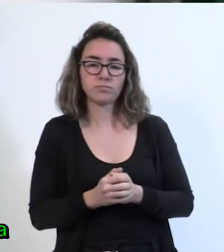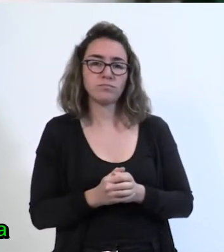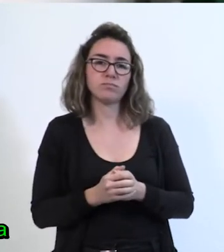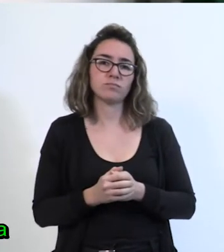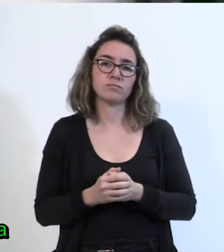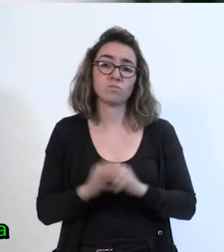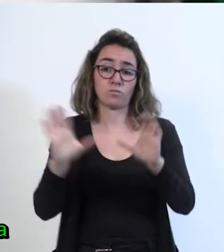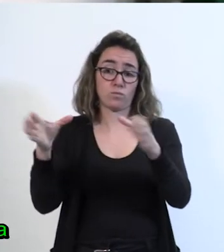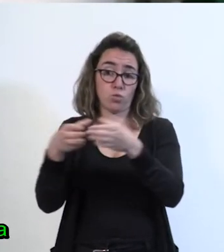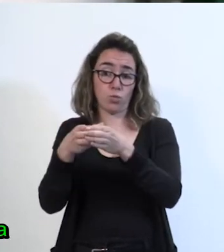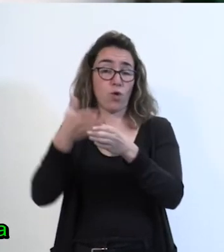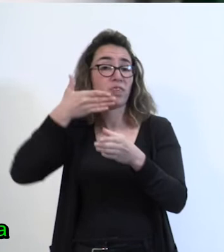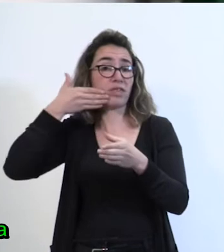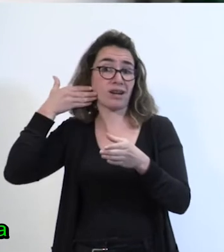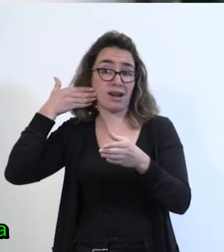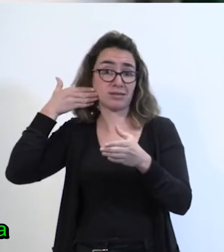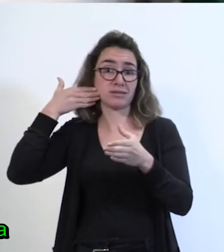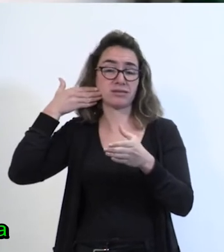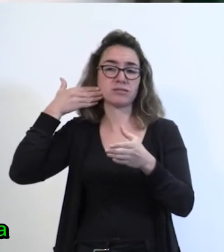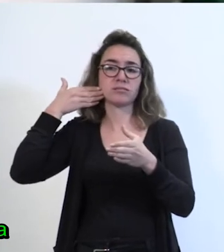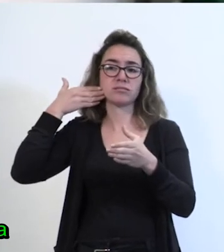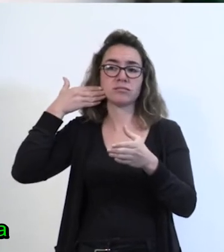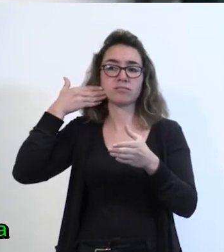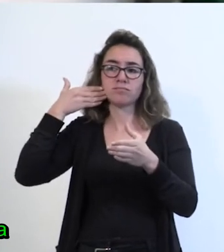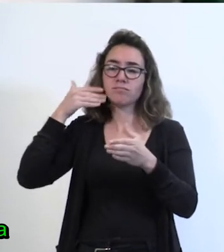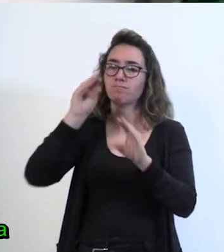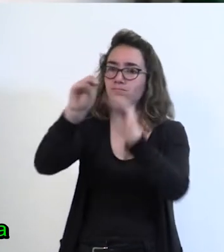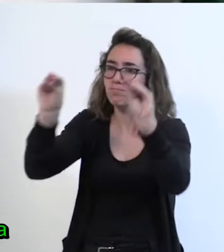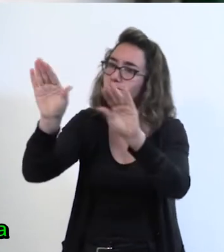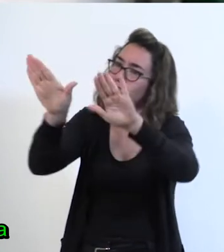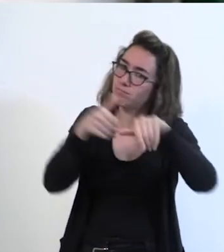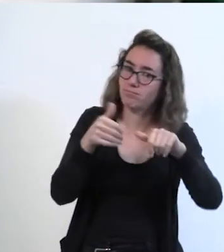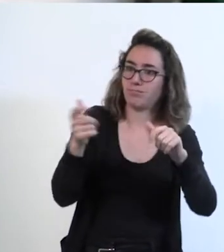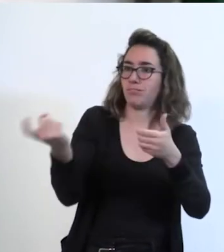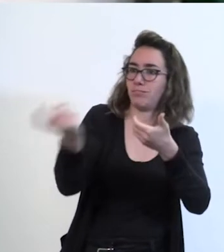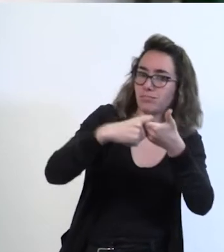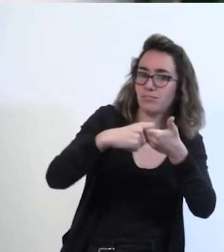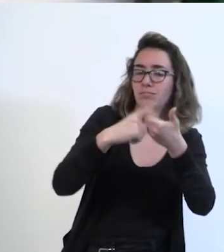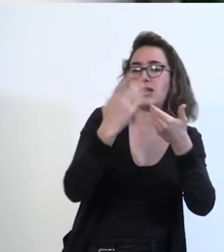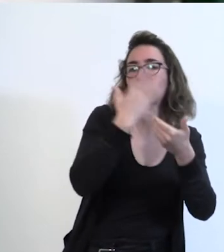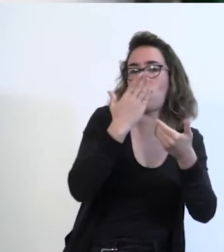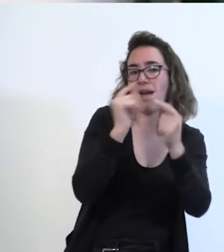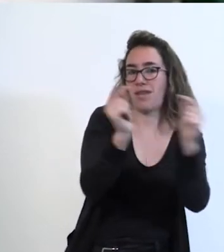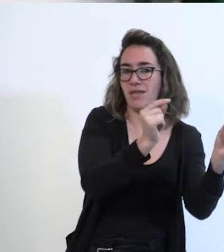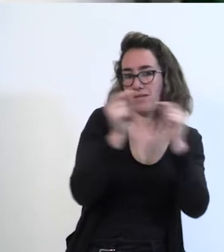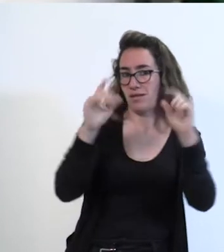La convocatoria de Las Dignas a la Escuela de Debate Feminista siempre